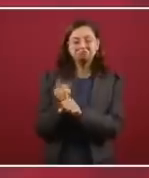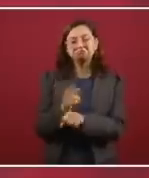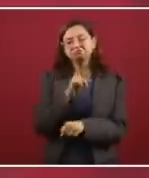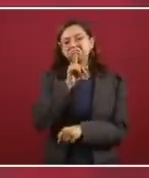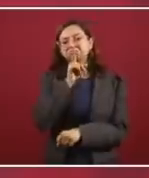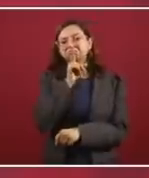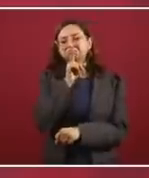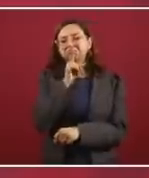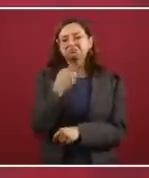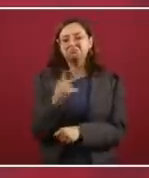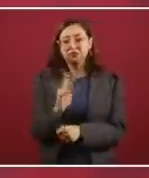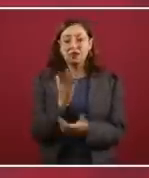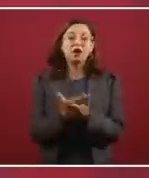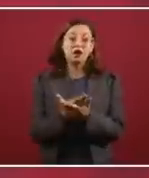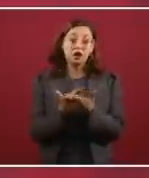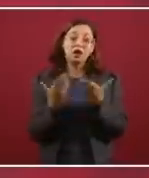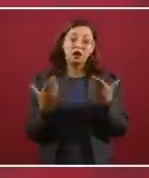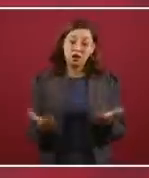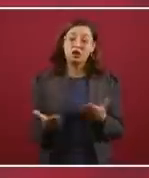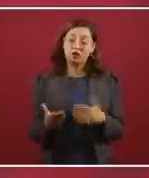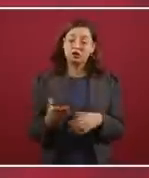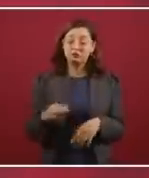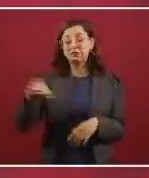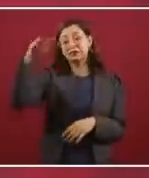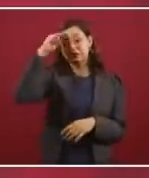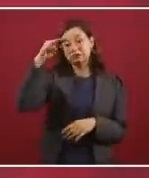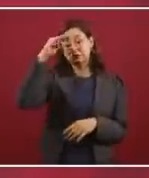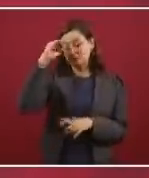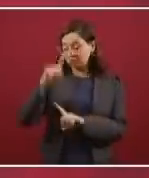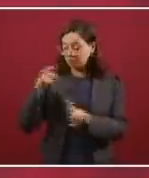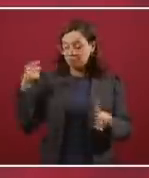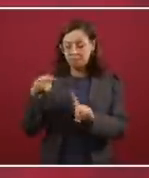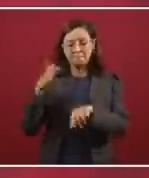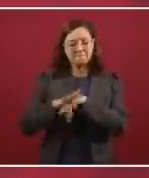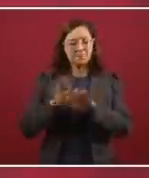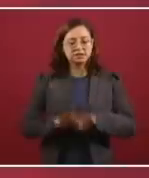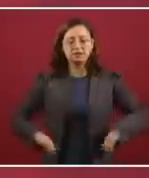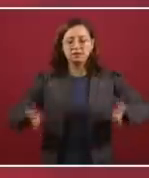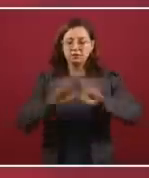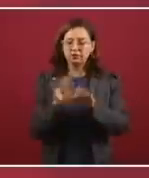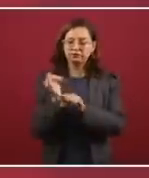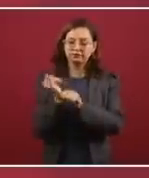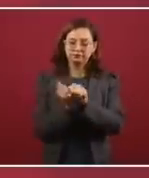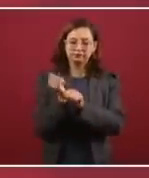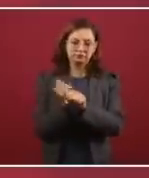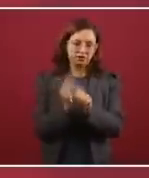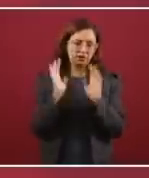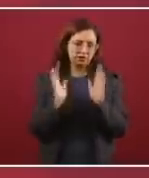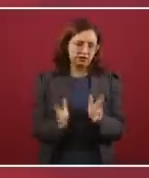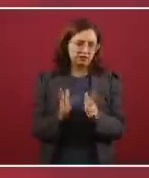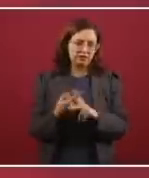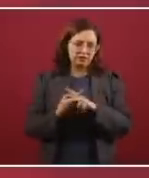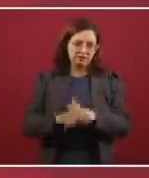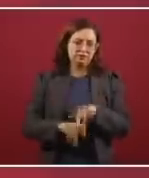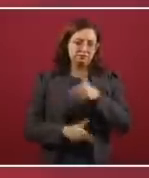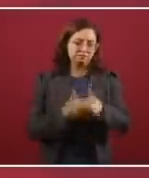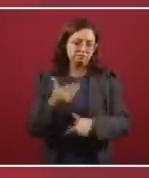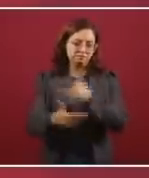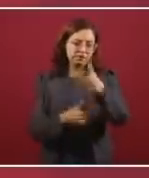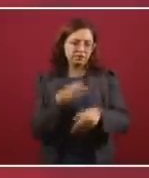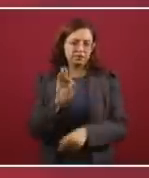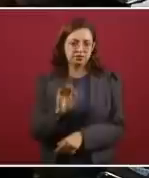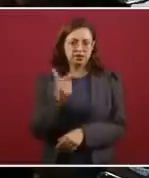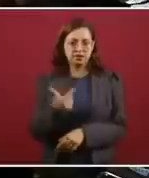viendo, por muchas razones, que es algo que debe ser prioritario. Y así está siendo para el caso de la Fiscalía General